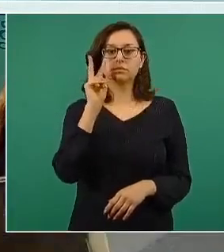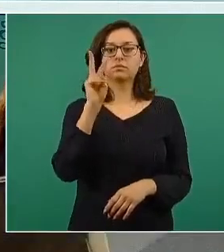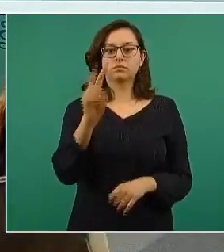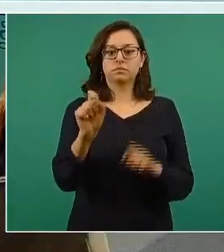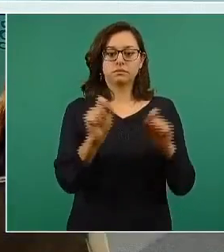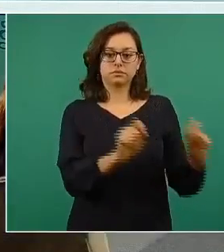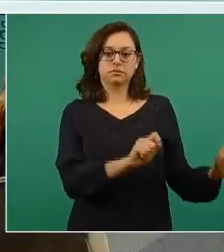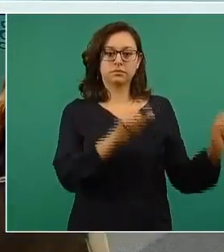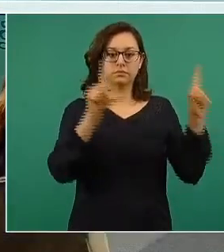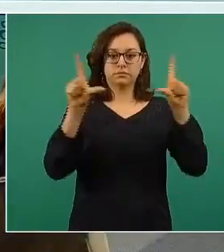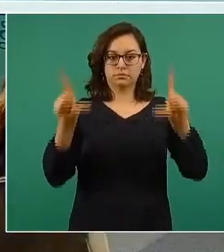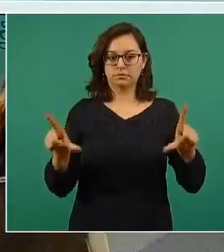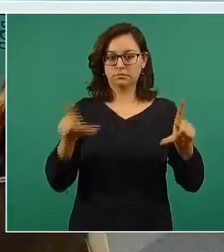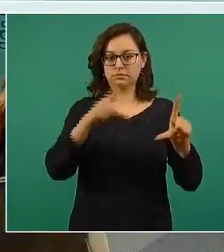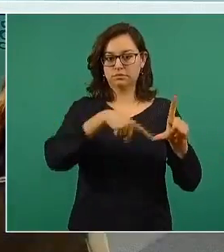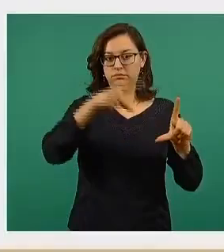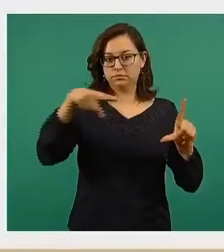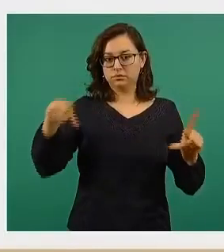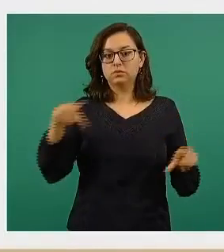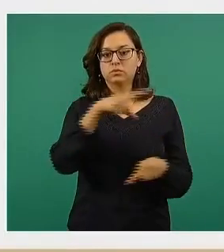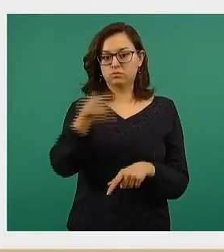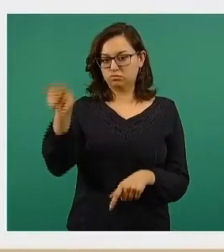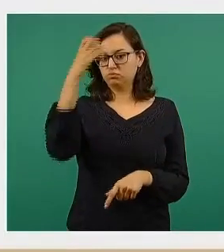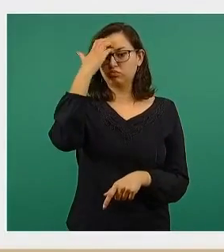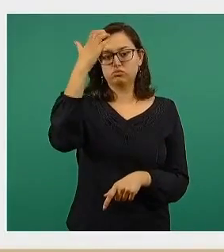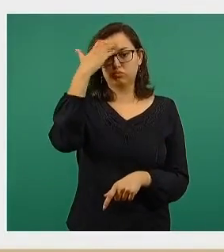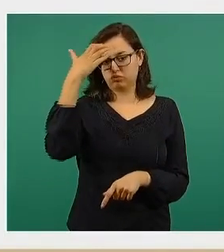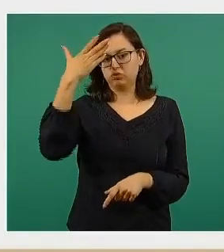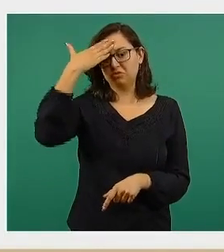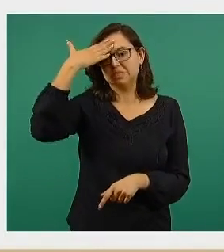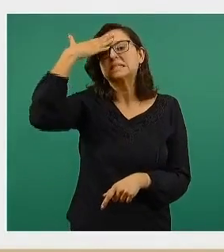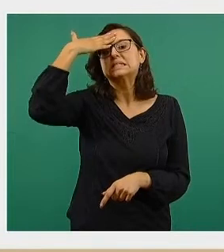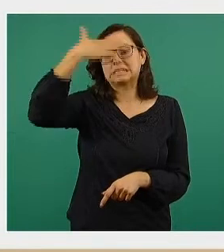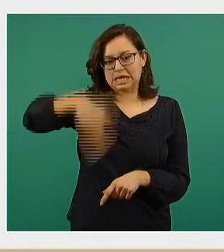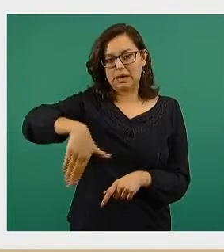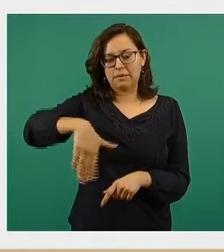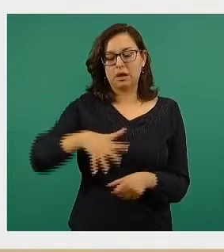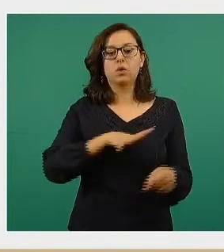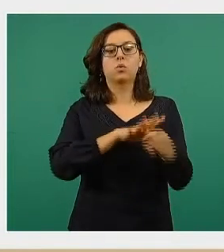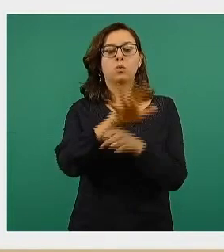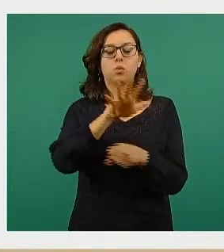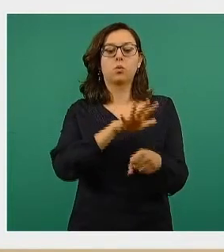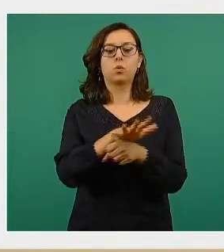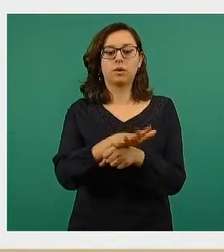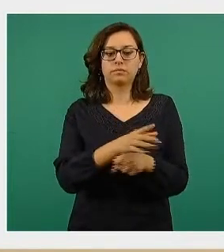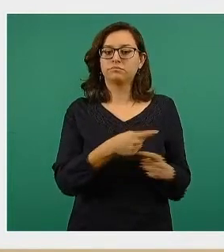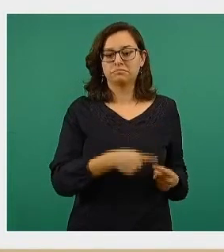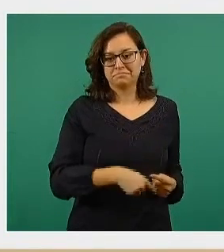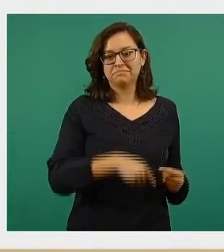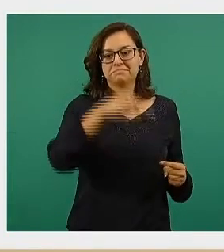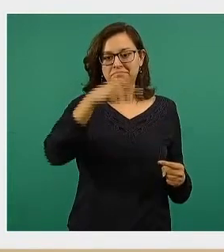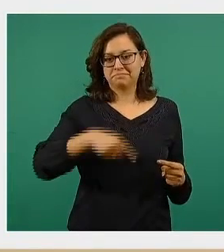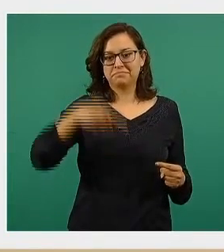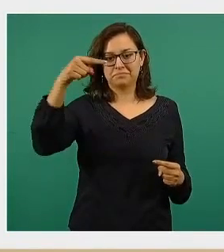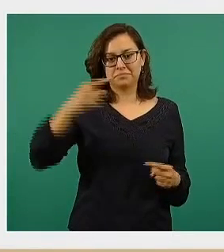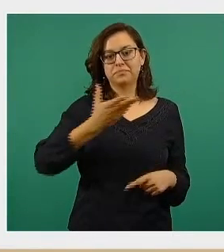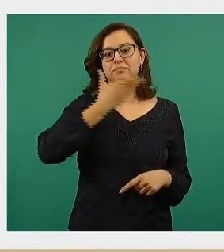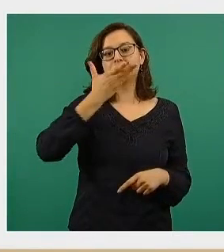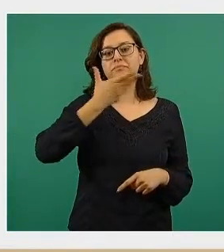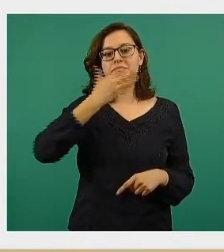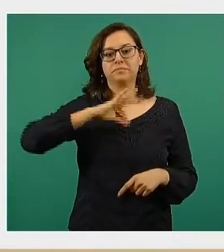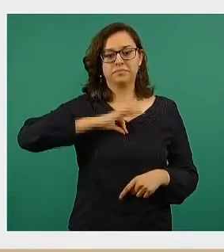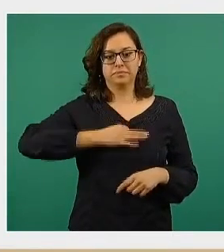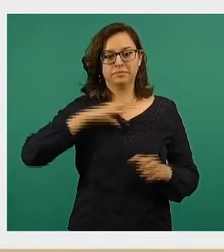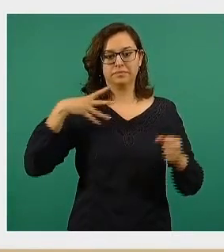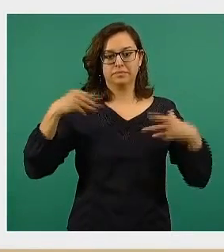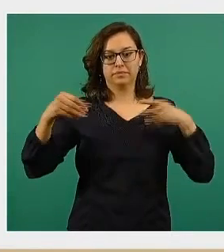algo que de seguro ustedes identifican ya muy claramente, que es precisamente la curva epidémica, en este caso la de